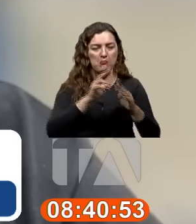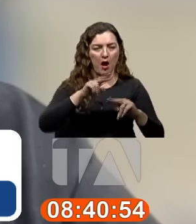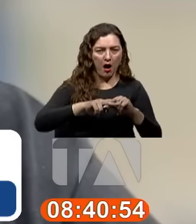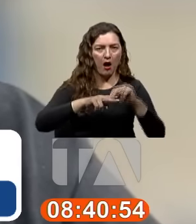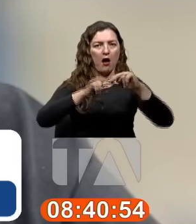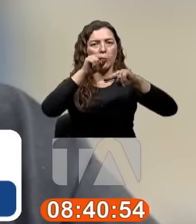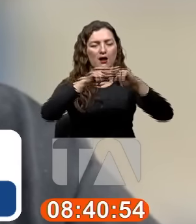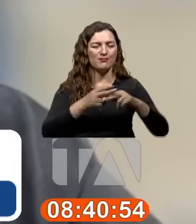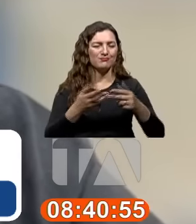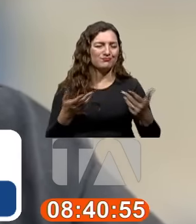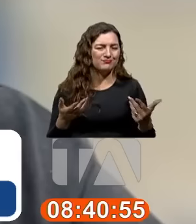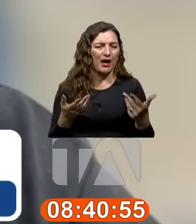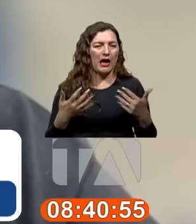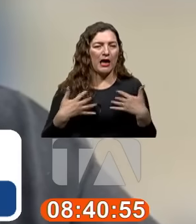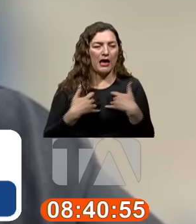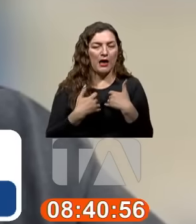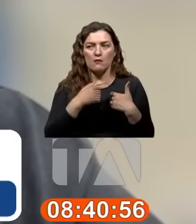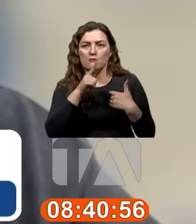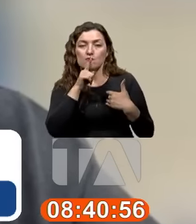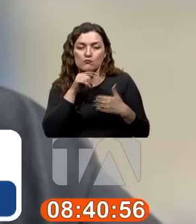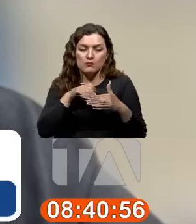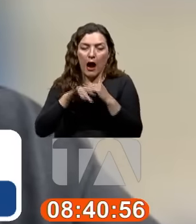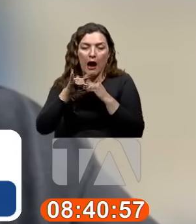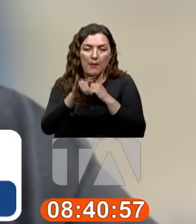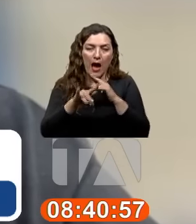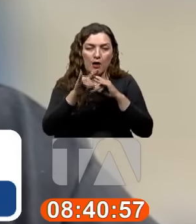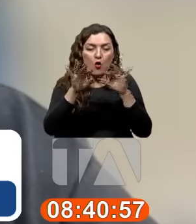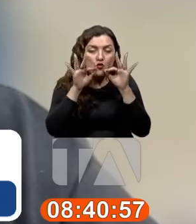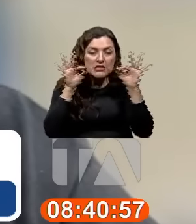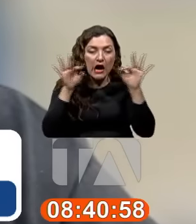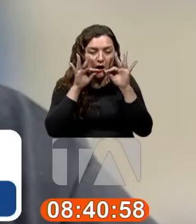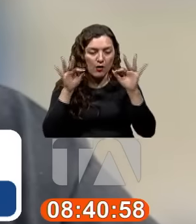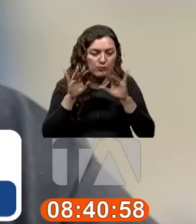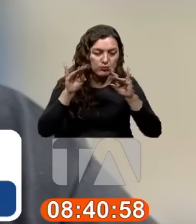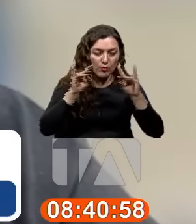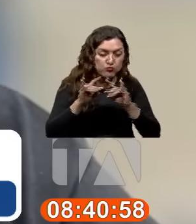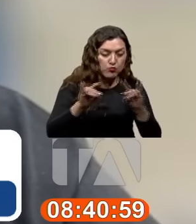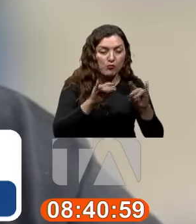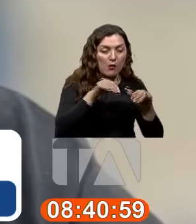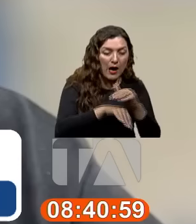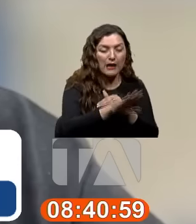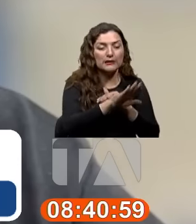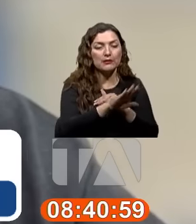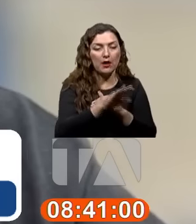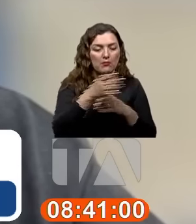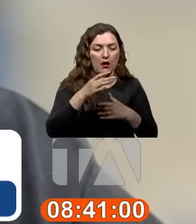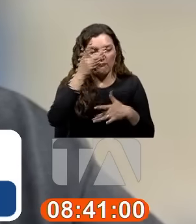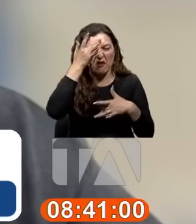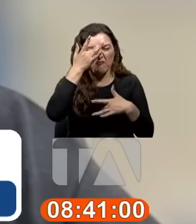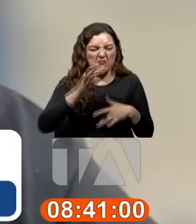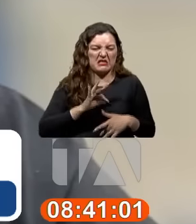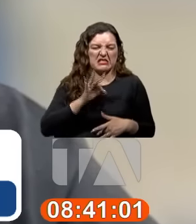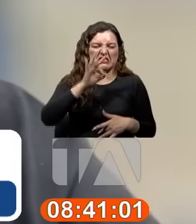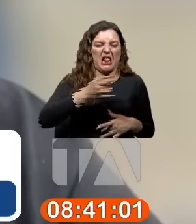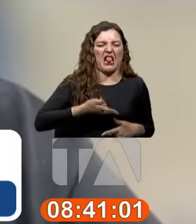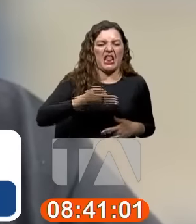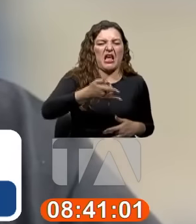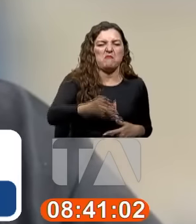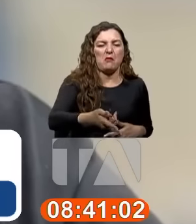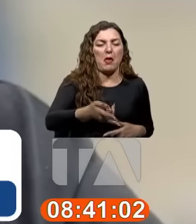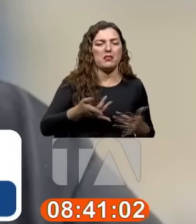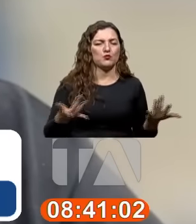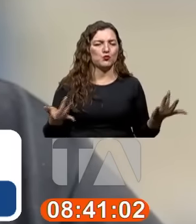de la exposición a animales introducidos como perros y gatos que están dentro de Galápagos, los cuales pueden transmitir enfermedades atípicas que